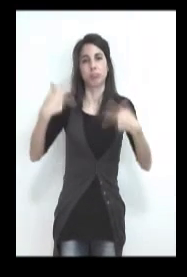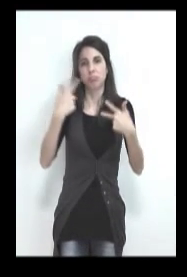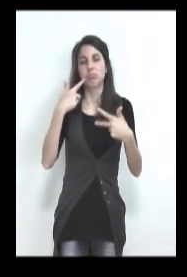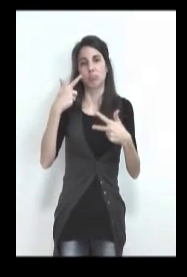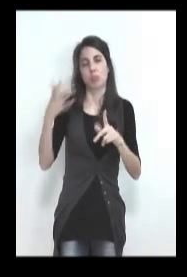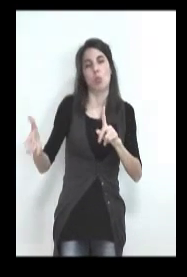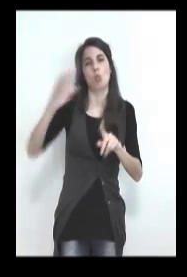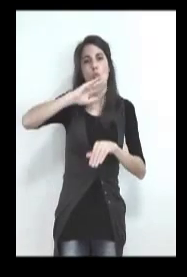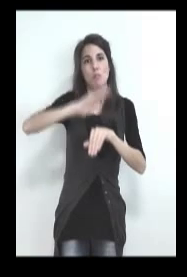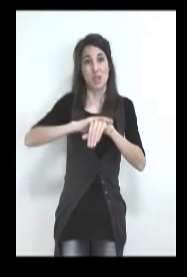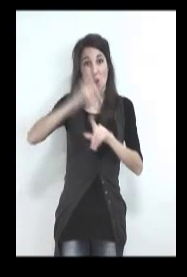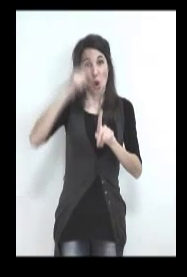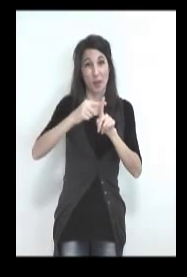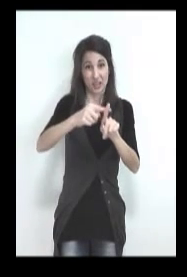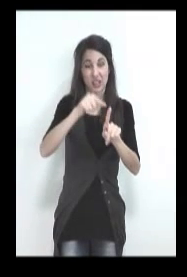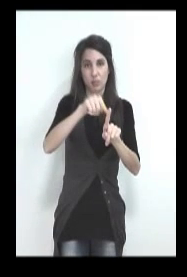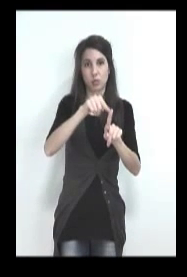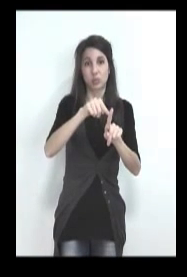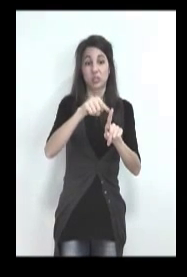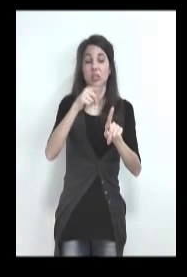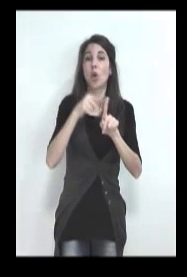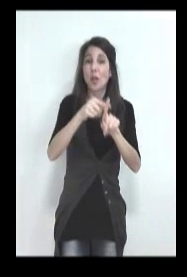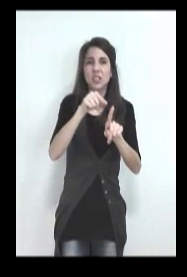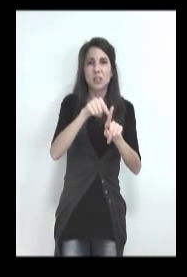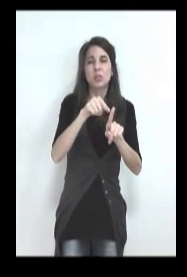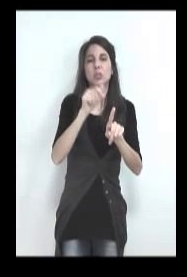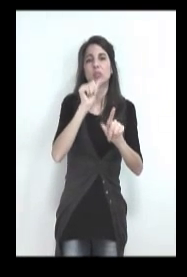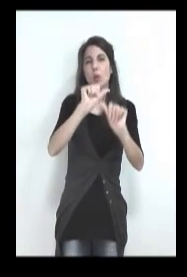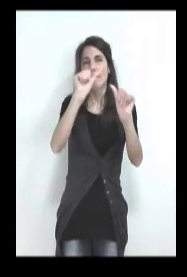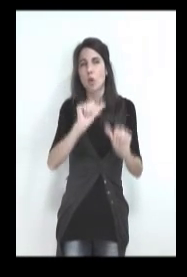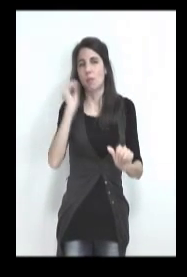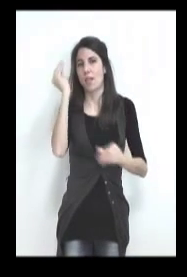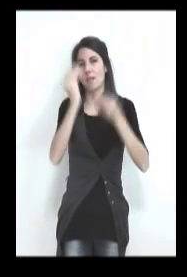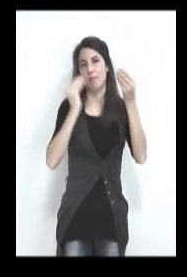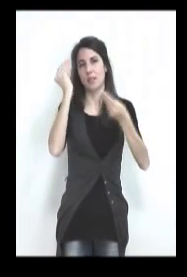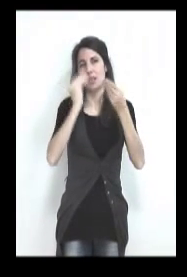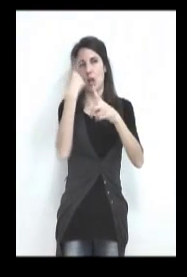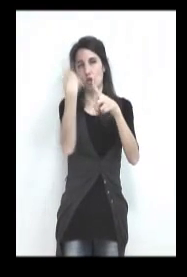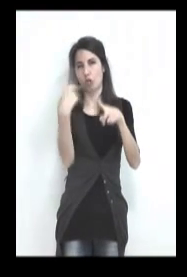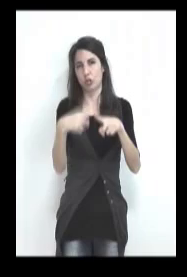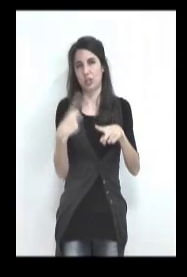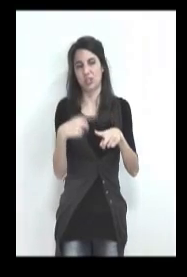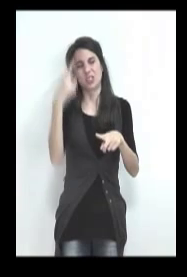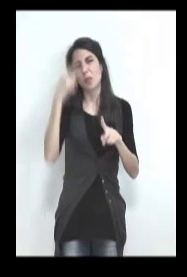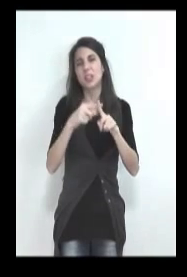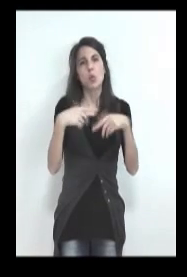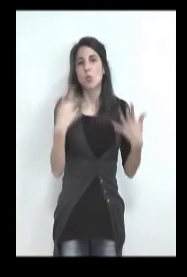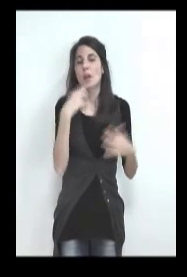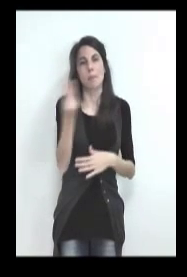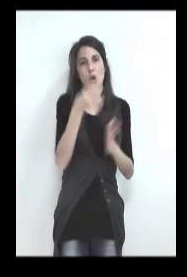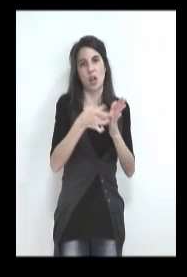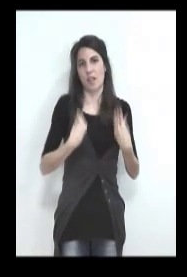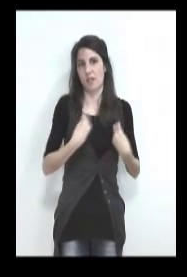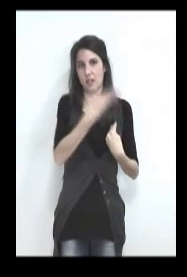que tiene esta idea o esta forma de empezar a plantearnos de nuevo las cosas, que no es otra que mejorar la calidad de vida